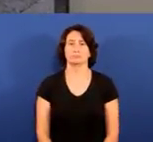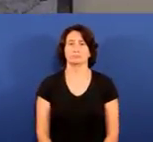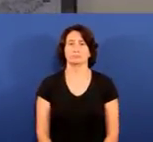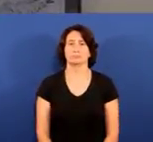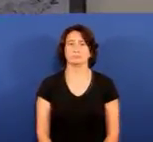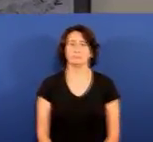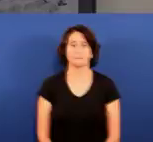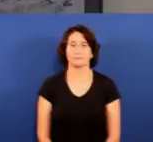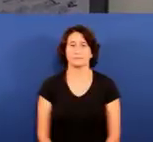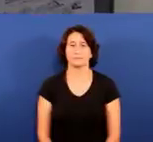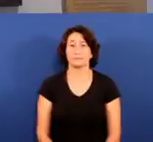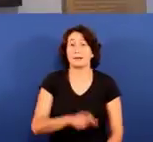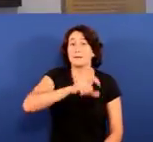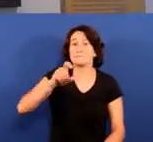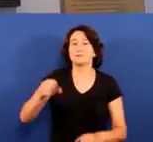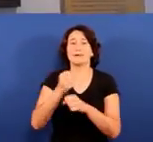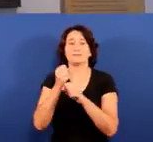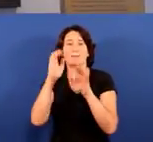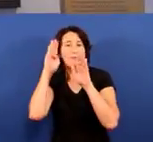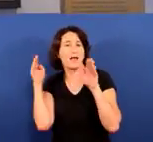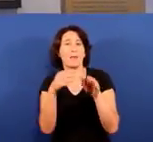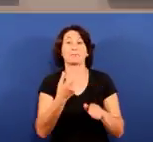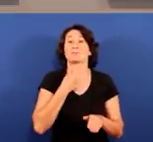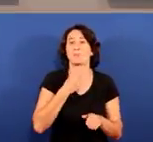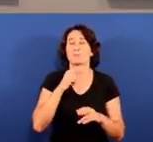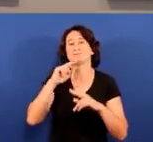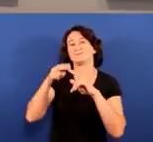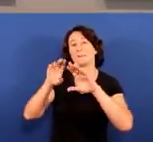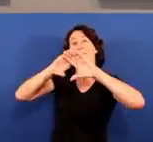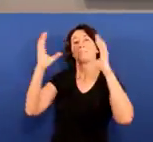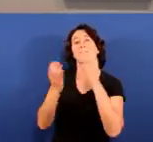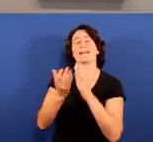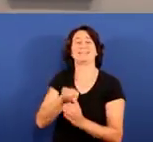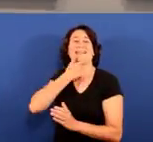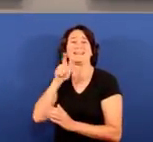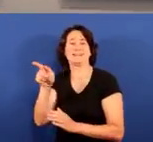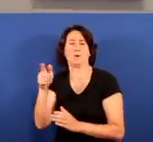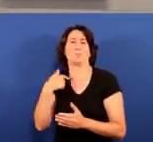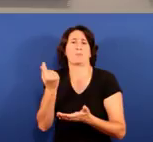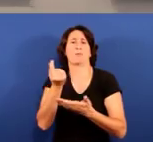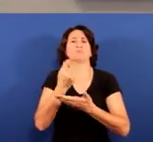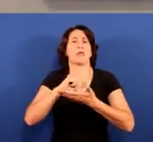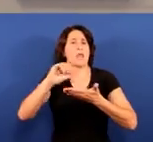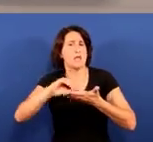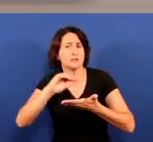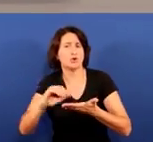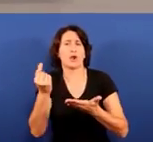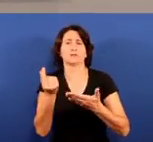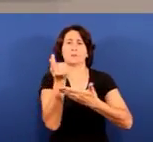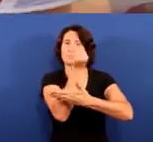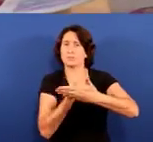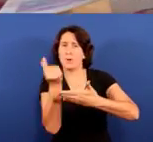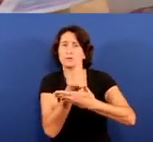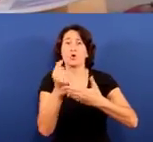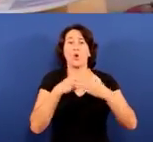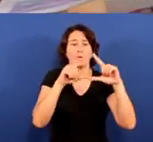hace reír, pensar, cuestionar, funciona como una terapia social. Una de las principales novedades de la tercera edición de